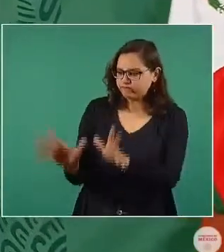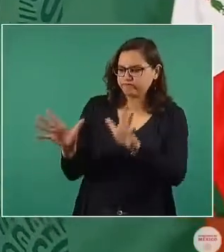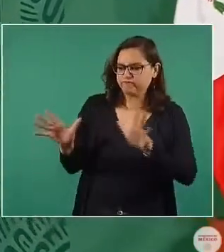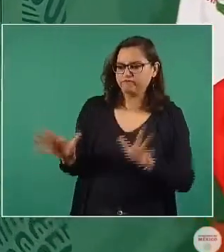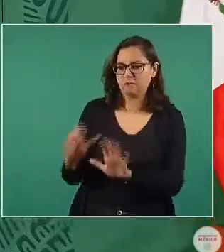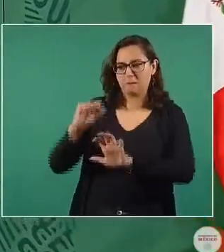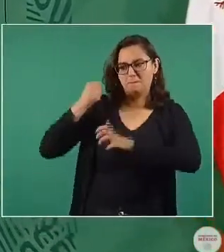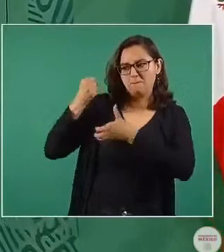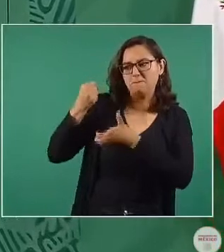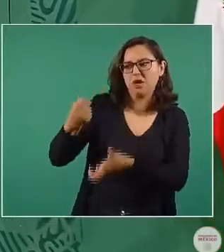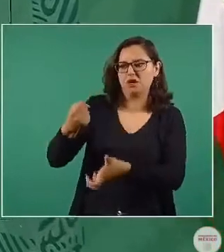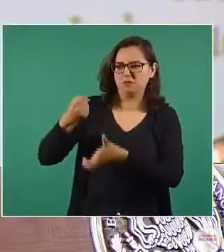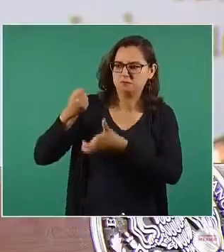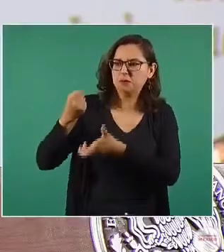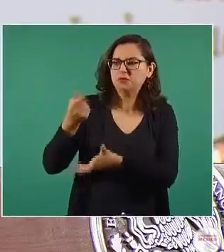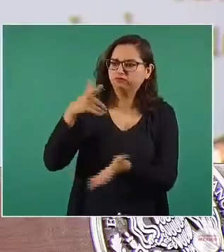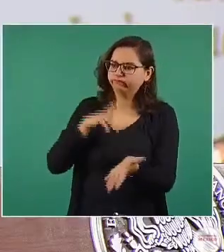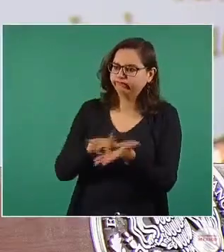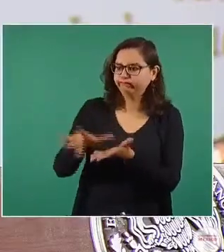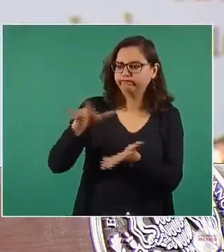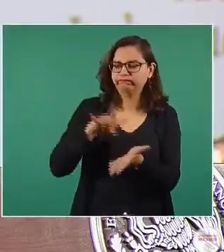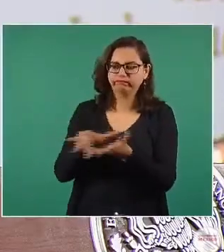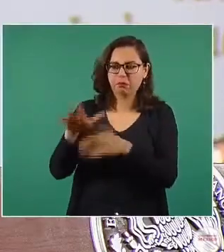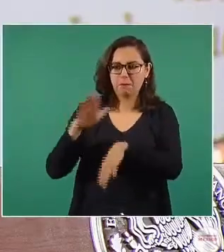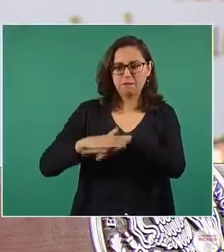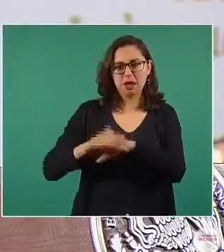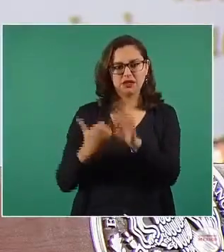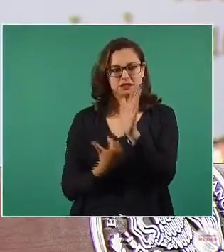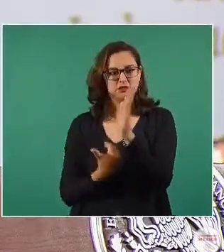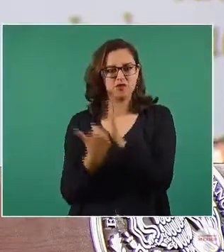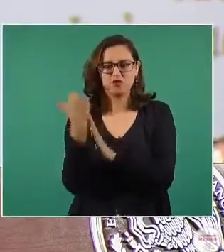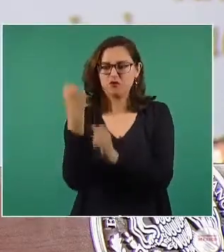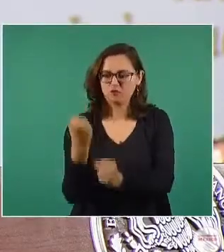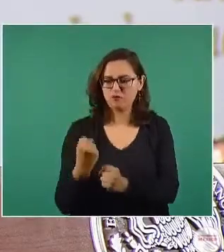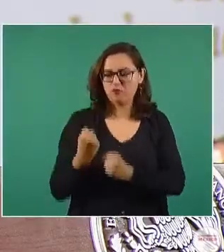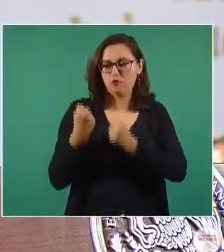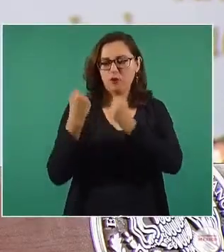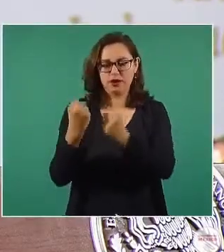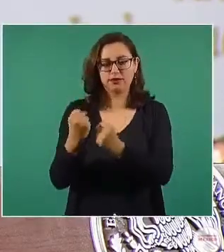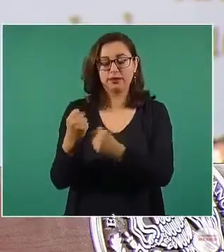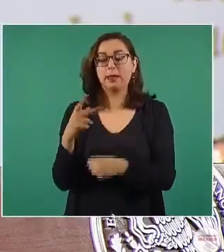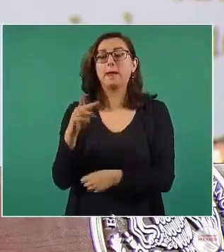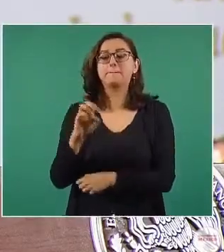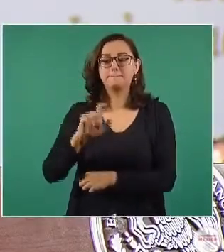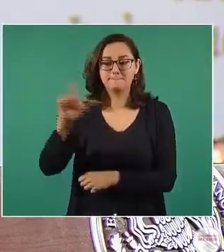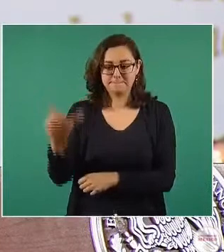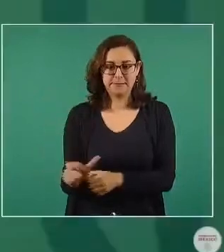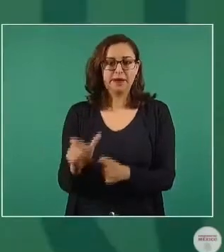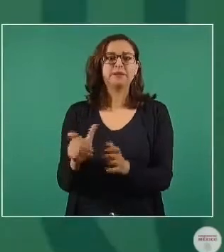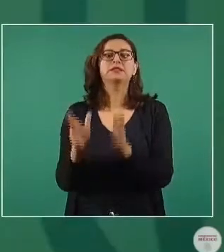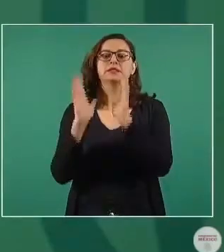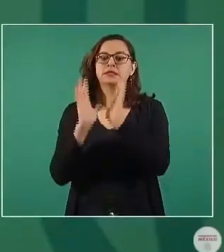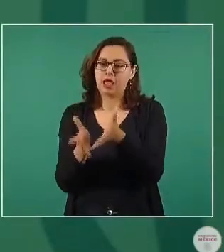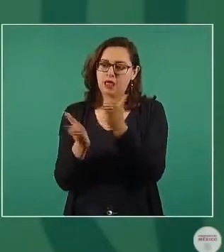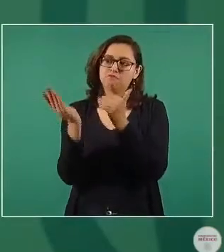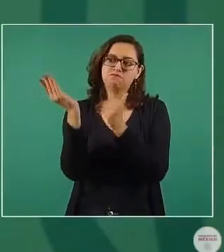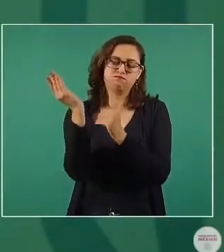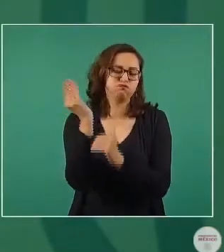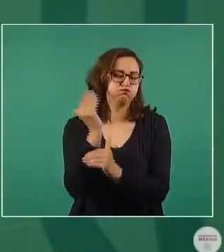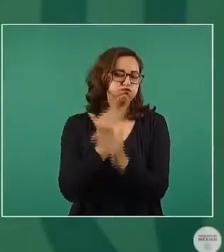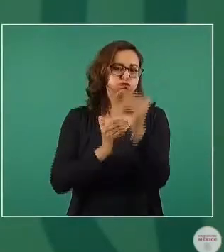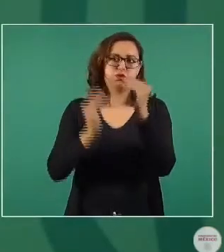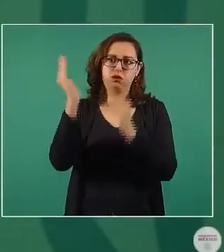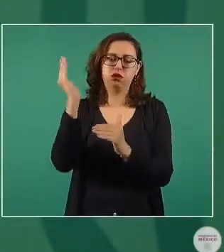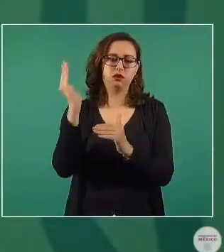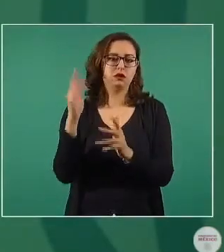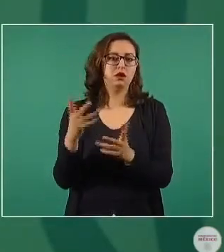de Electricidad. Y ya sacamos a Pemex del hoyo